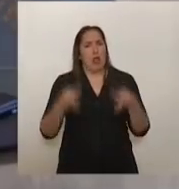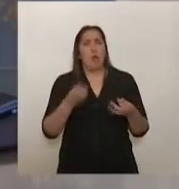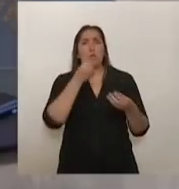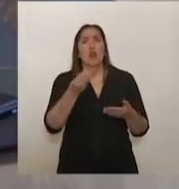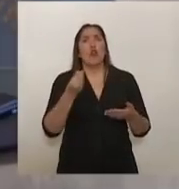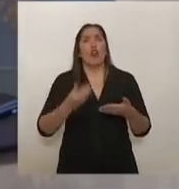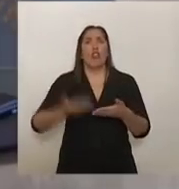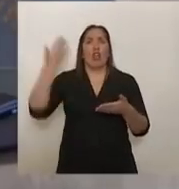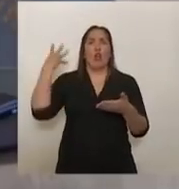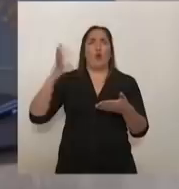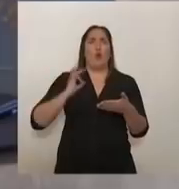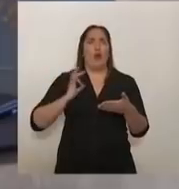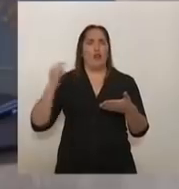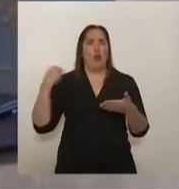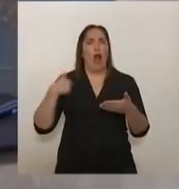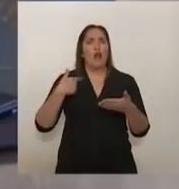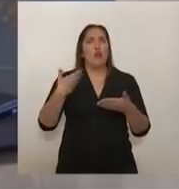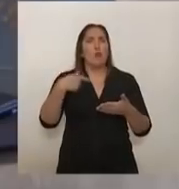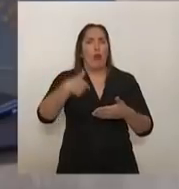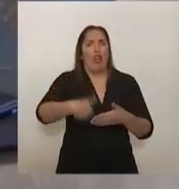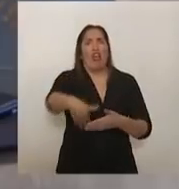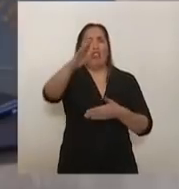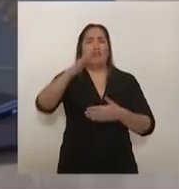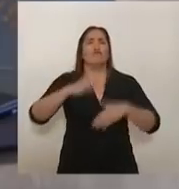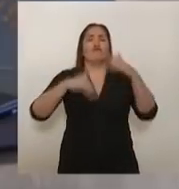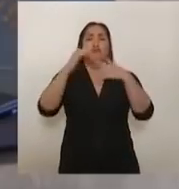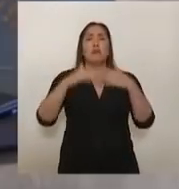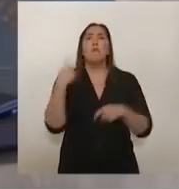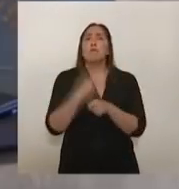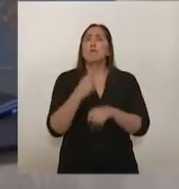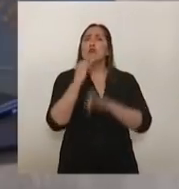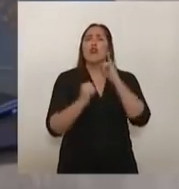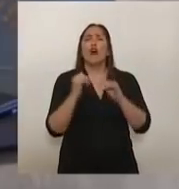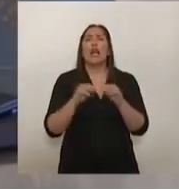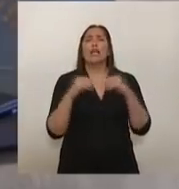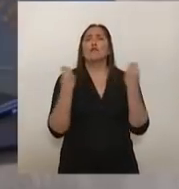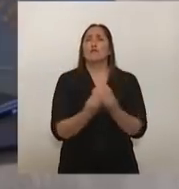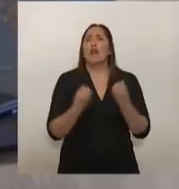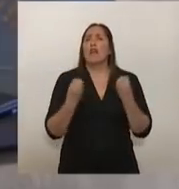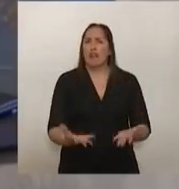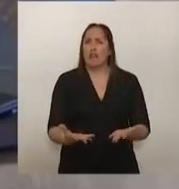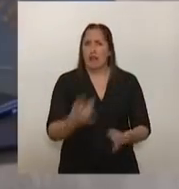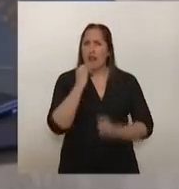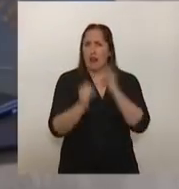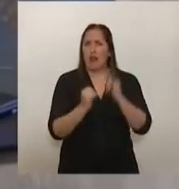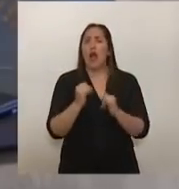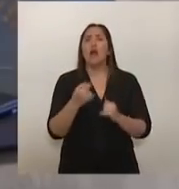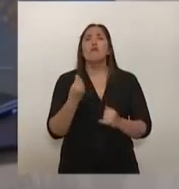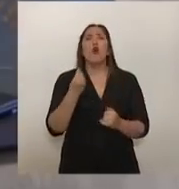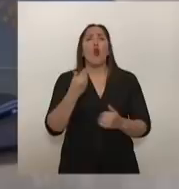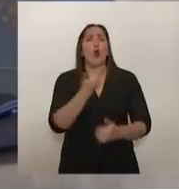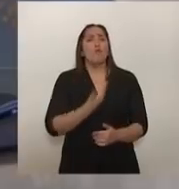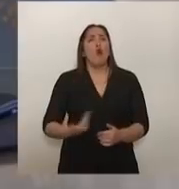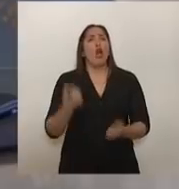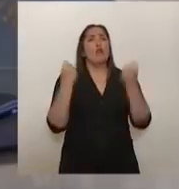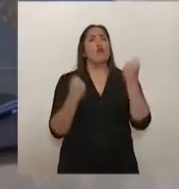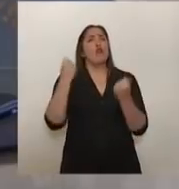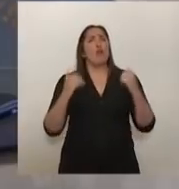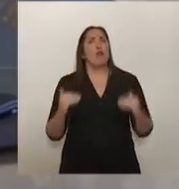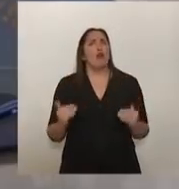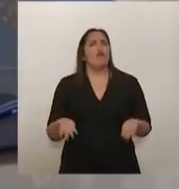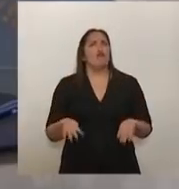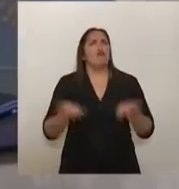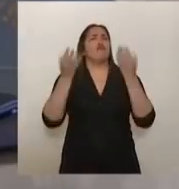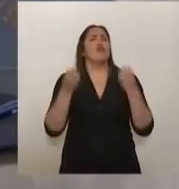años. Primero hablemos de los resultados. No me voy satisfecho con cuánto creció la economía en mi mandato, o